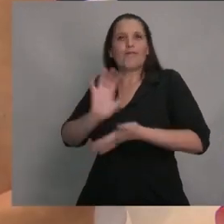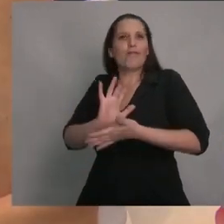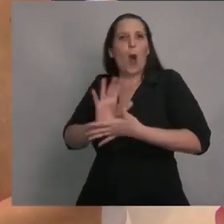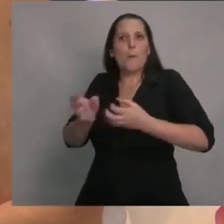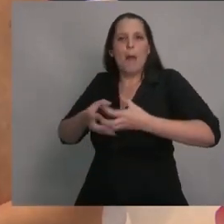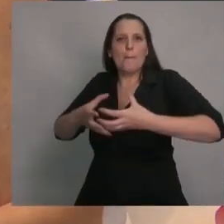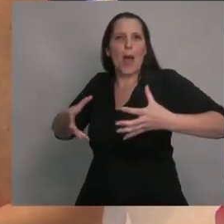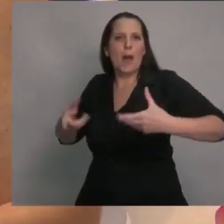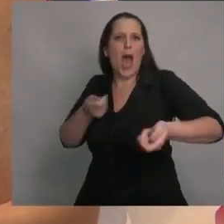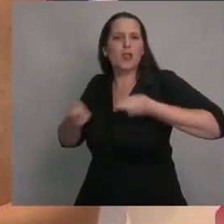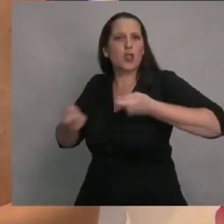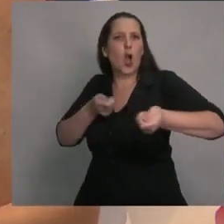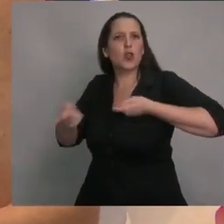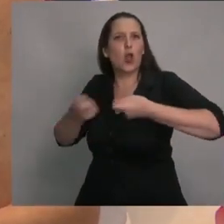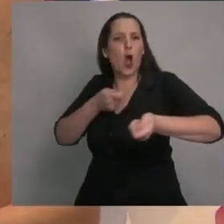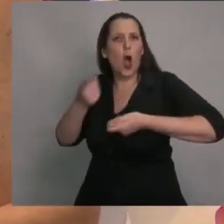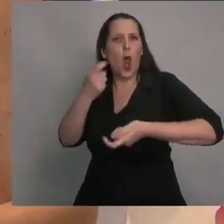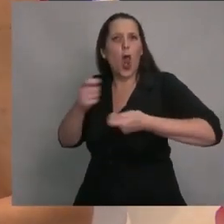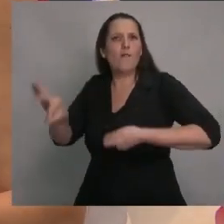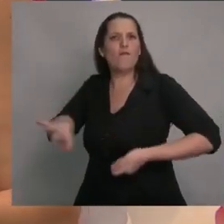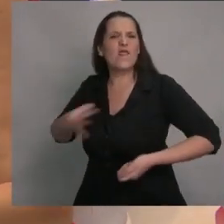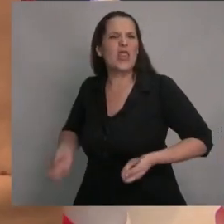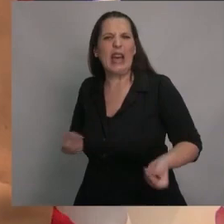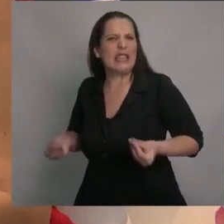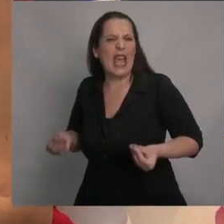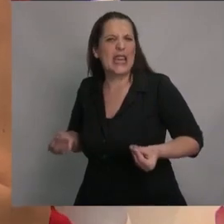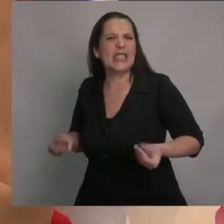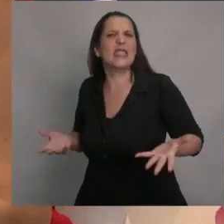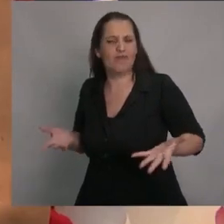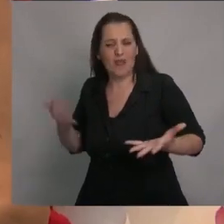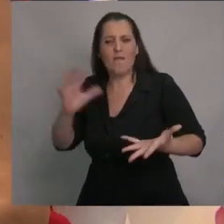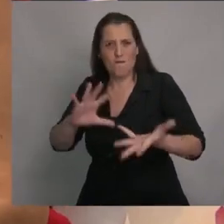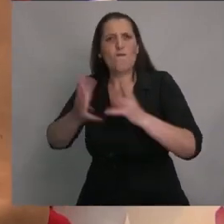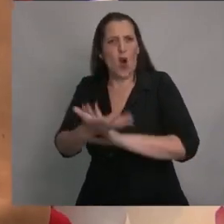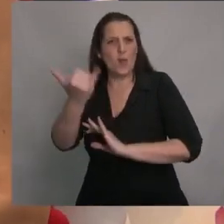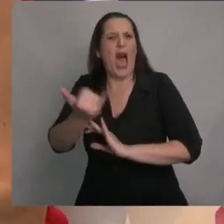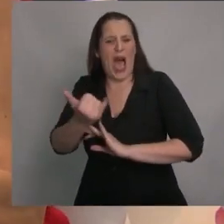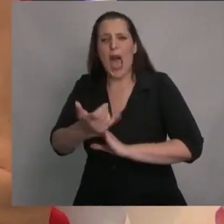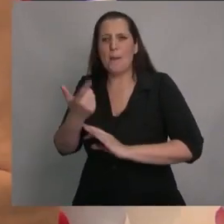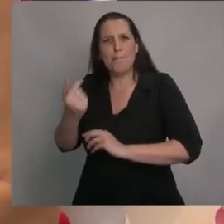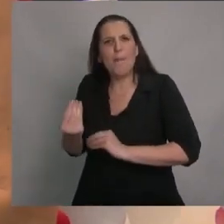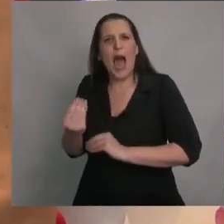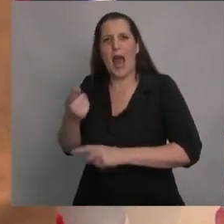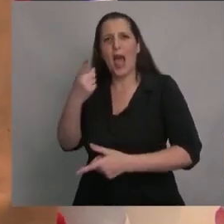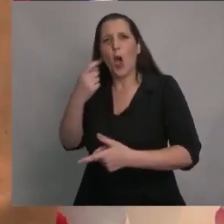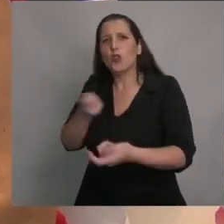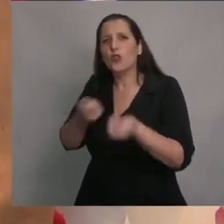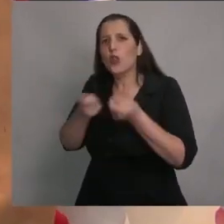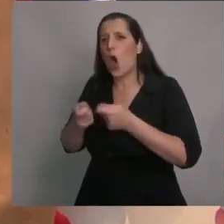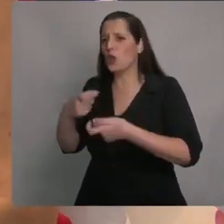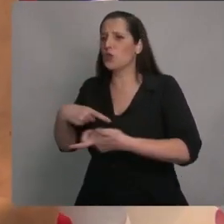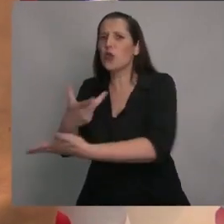qué le llamo la esfera paraestatal de control de la vida? ¿No? A varias formas de control de